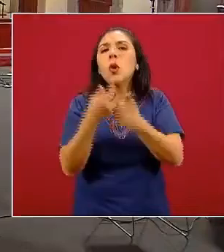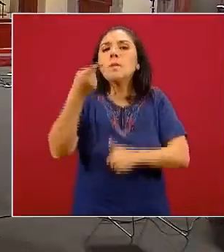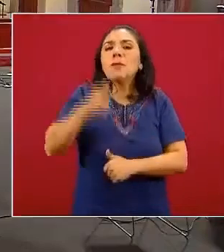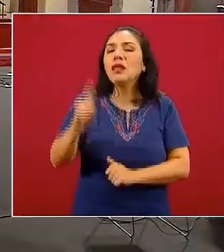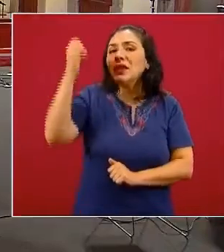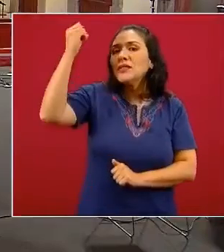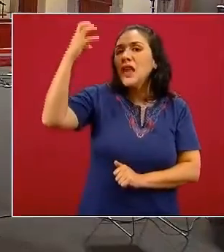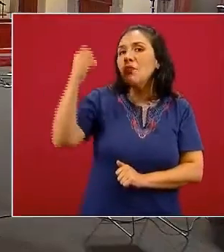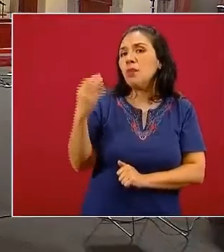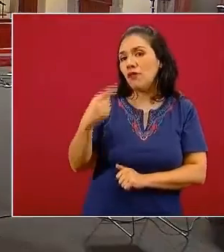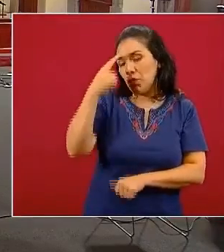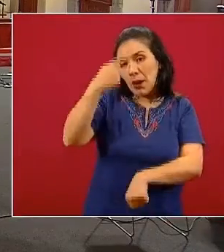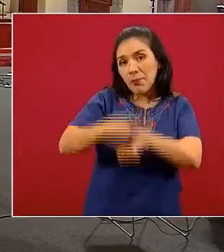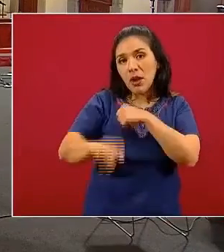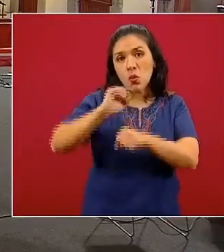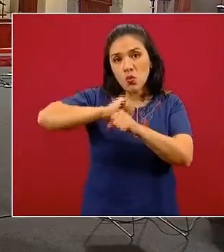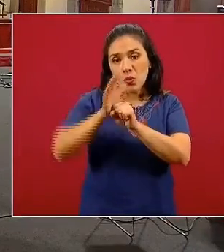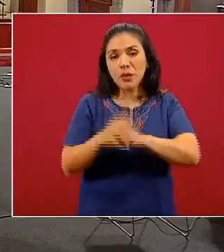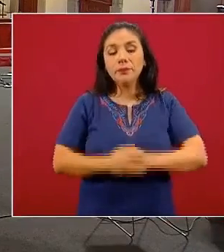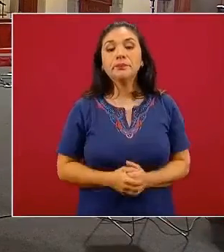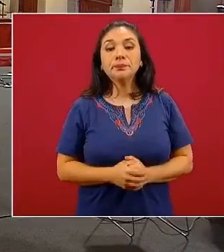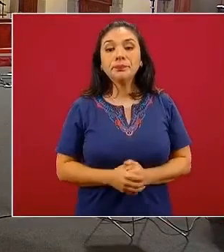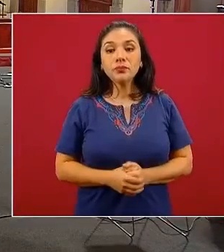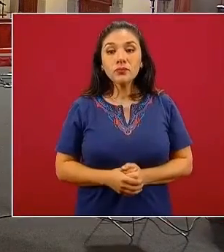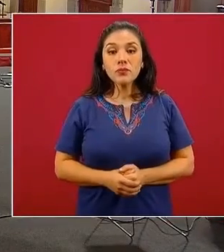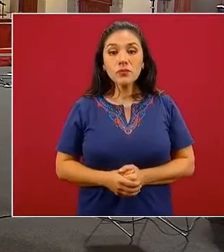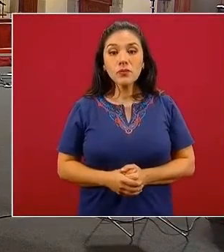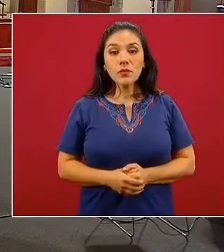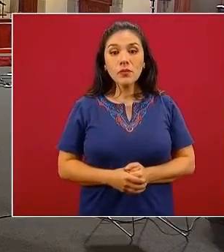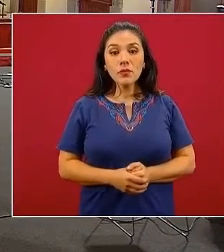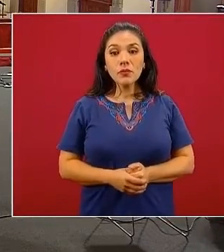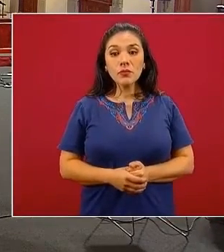de riesgo COVID. La siguiente, por favor.